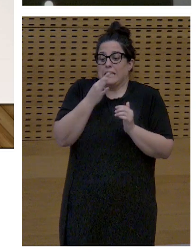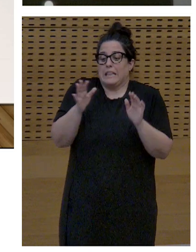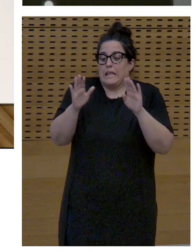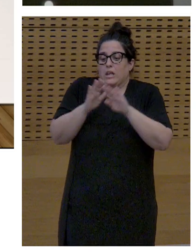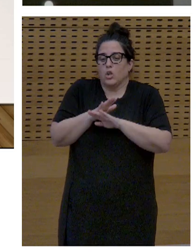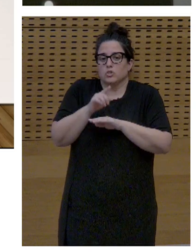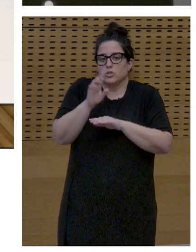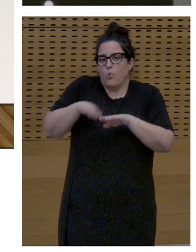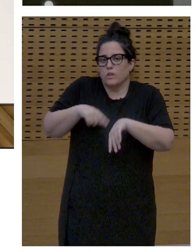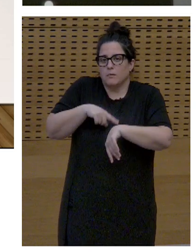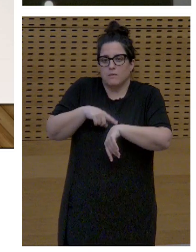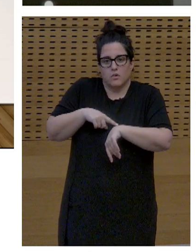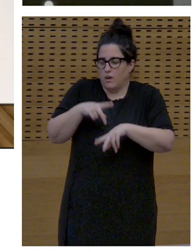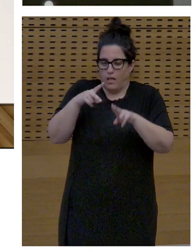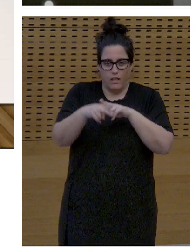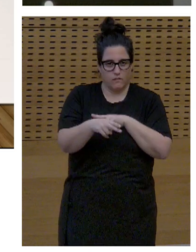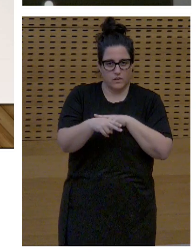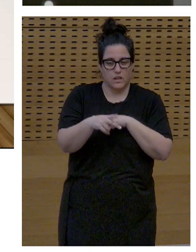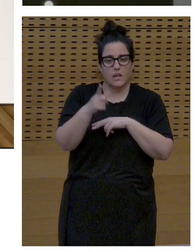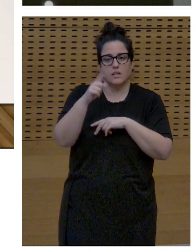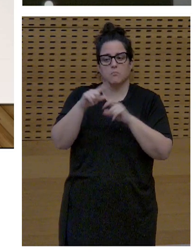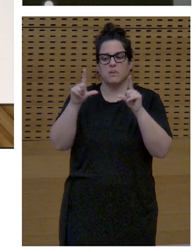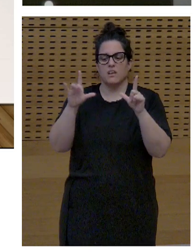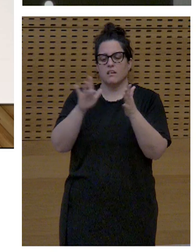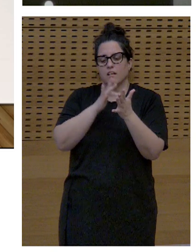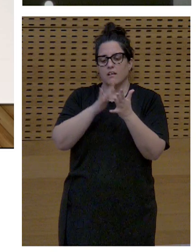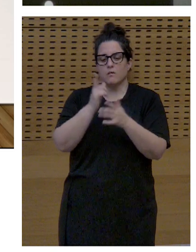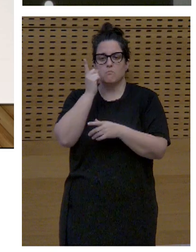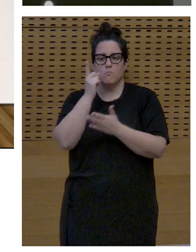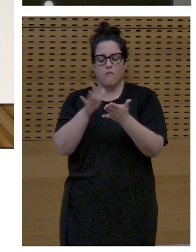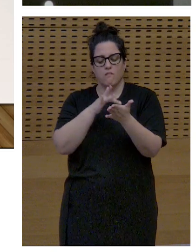del sueño, evitar las pantallas al acostarse.